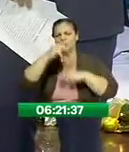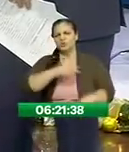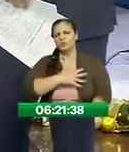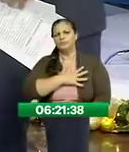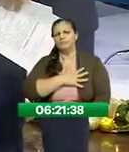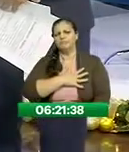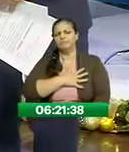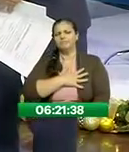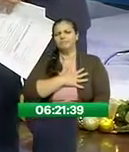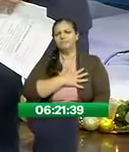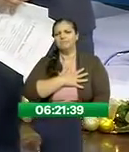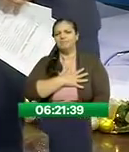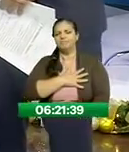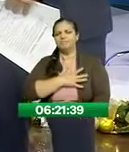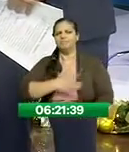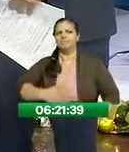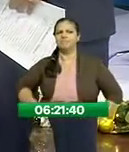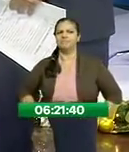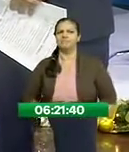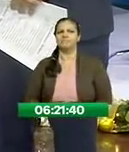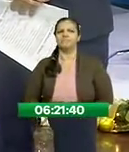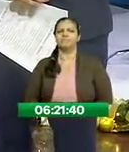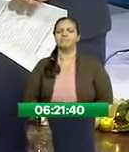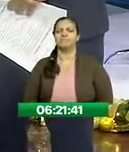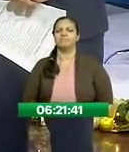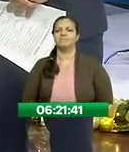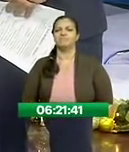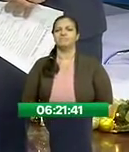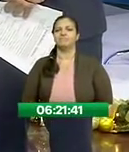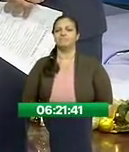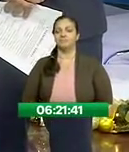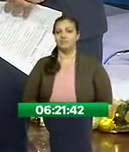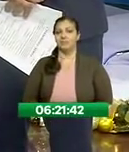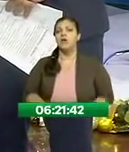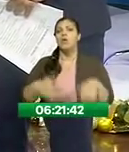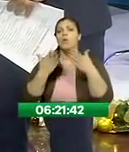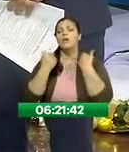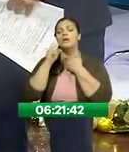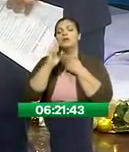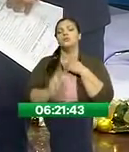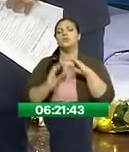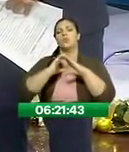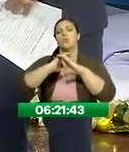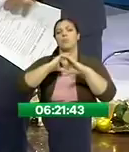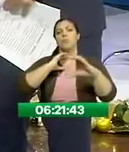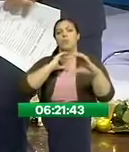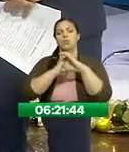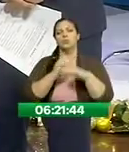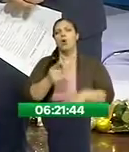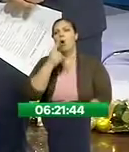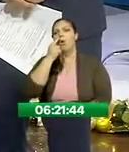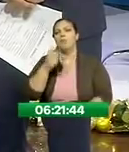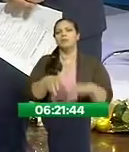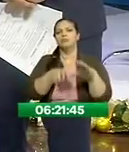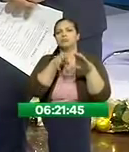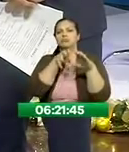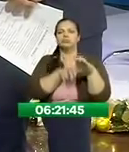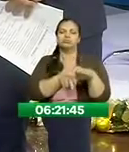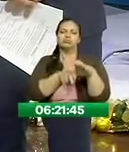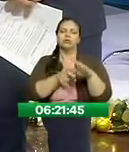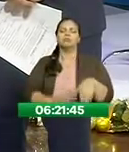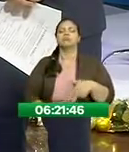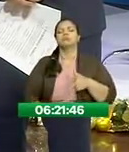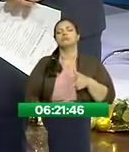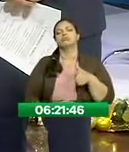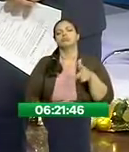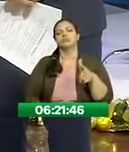Mayra. Claro, esta es la vida, Dios mío, ¿qué vamos a hacer? Un pasajero de un bus fue asesinado de varios impactos de bala en